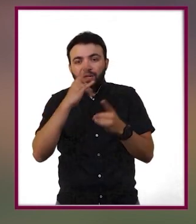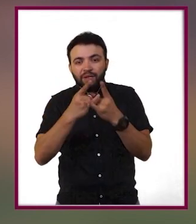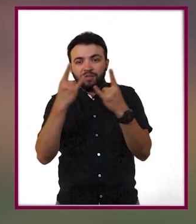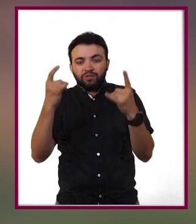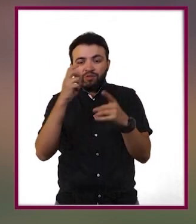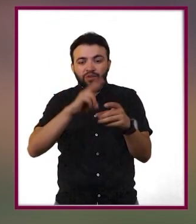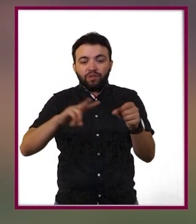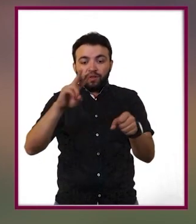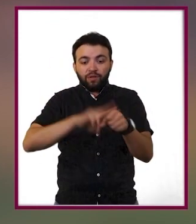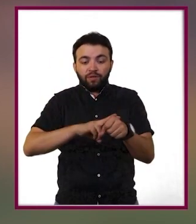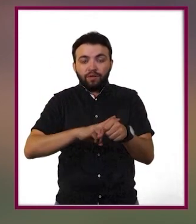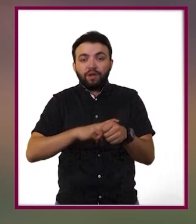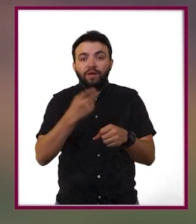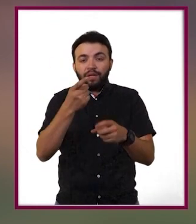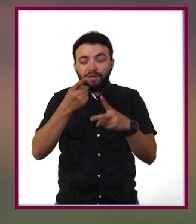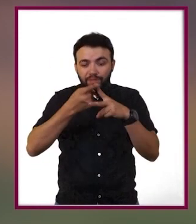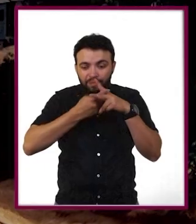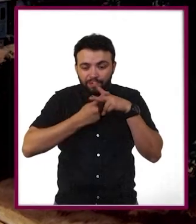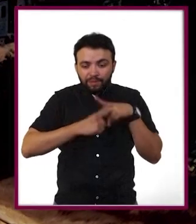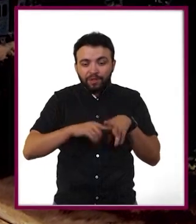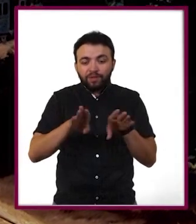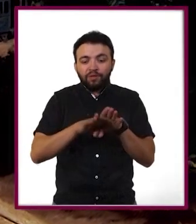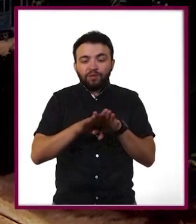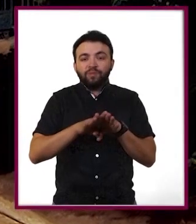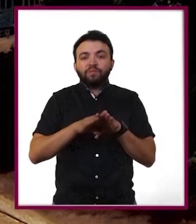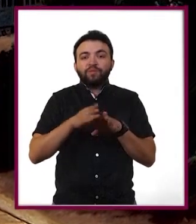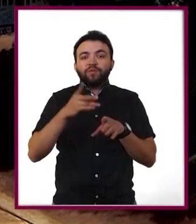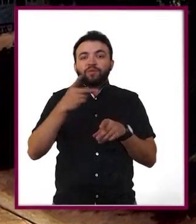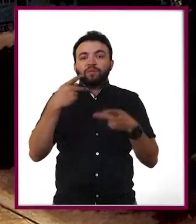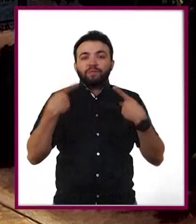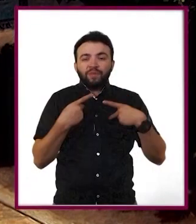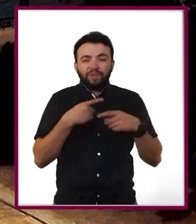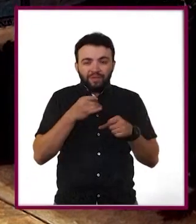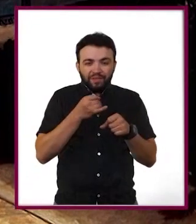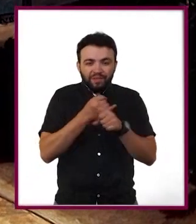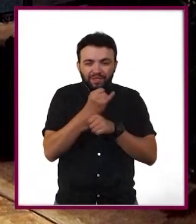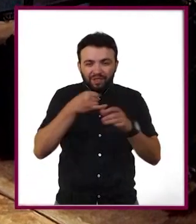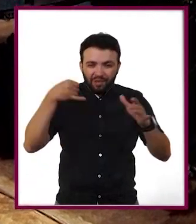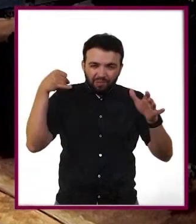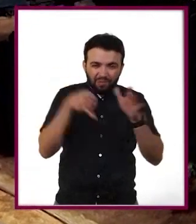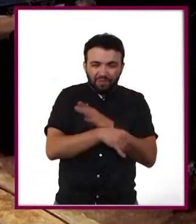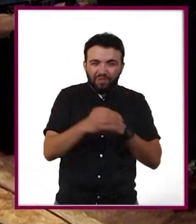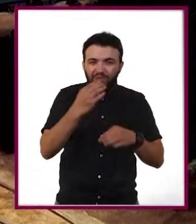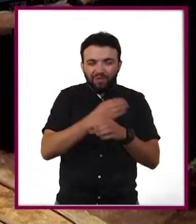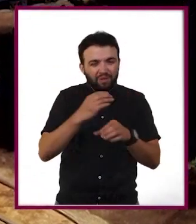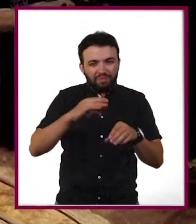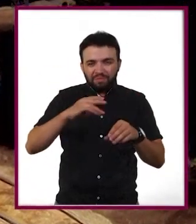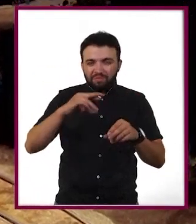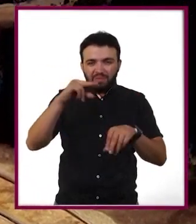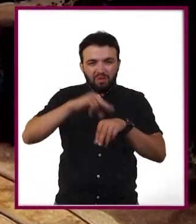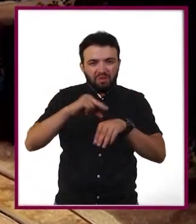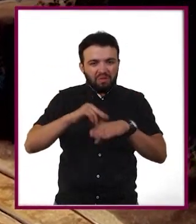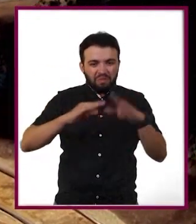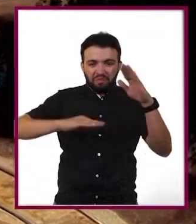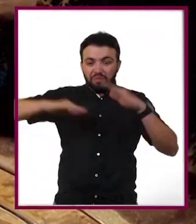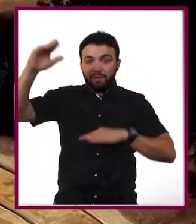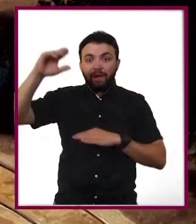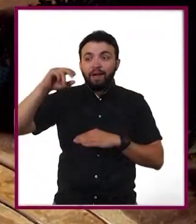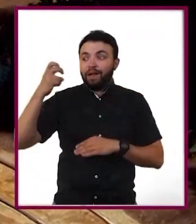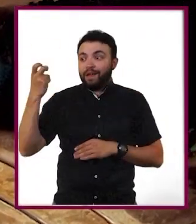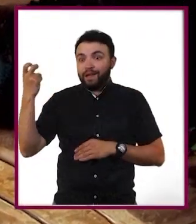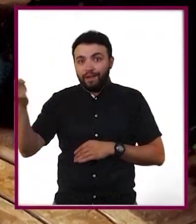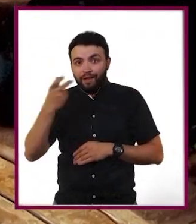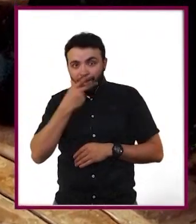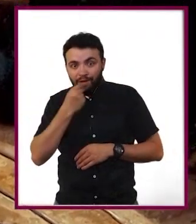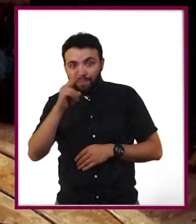Historia Natural, que la formaron científicos de su momento, y Velasco fue uno de los fundadores. Él